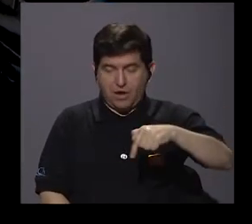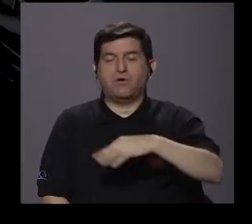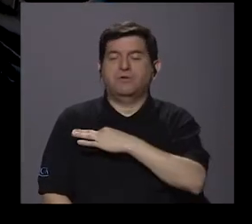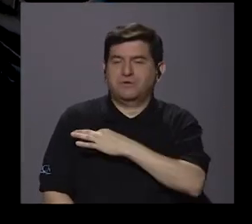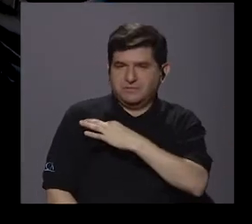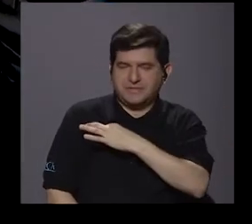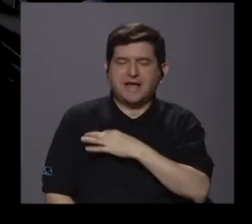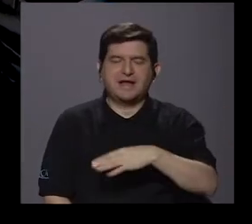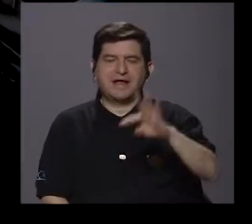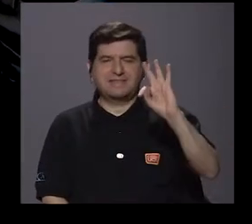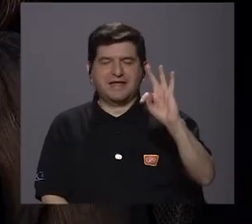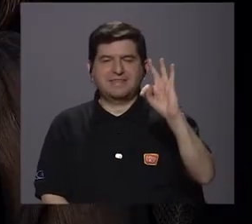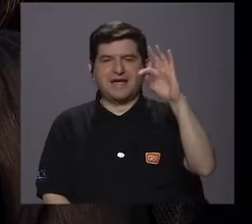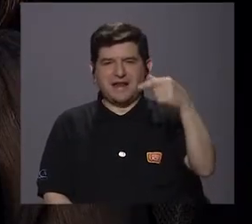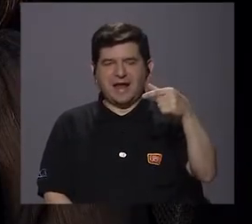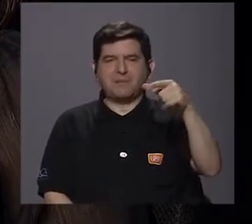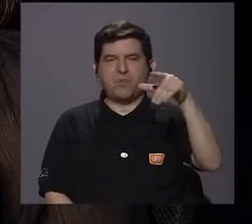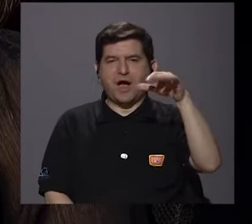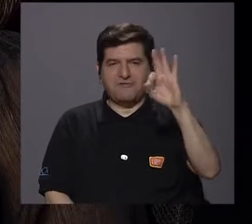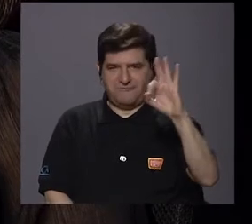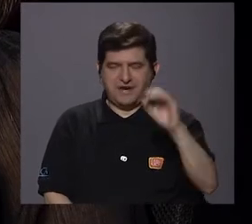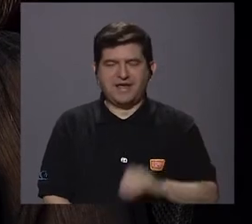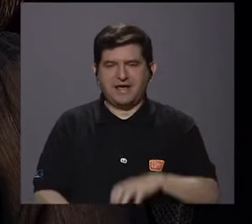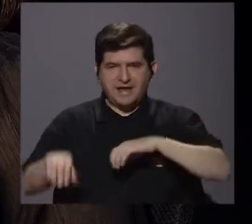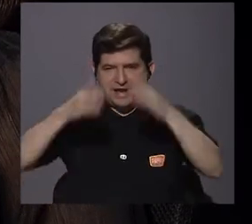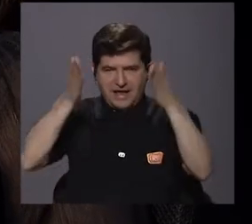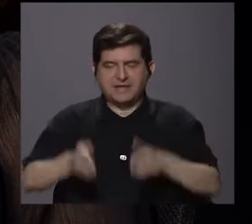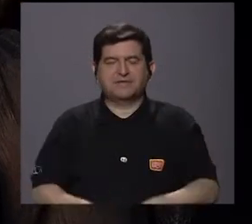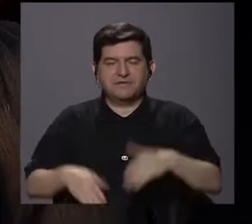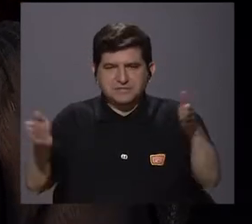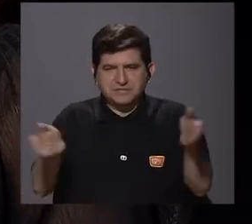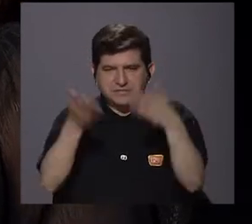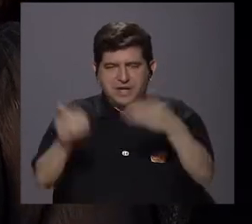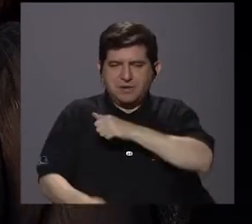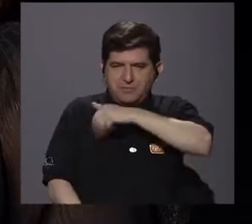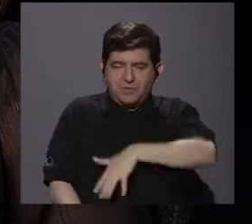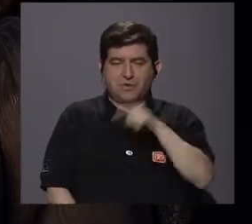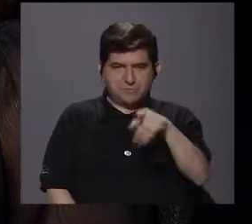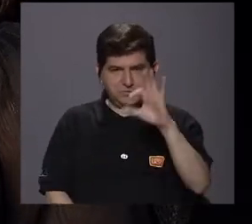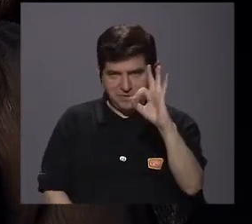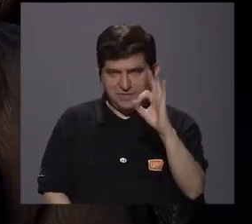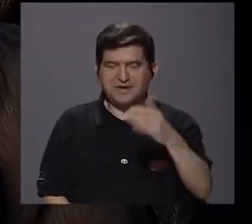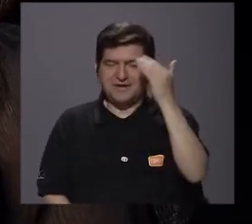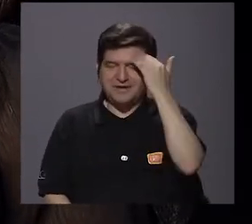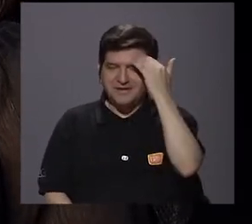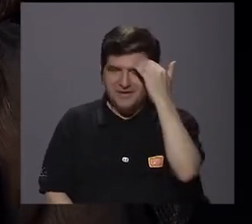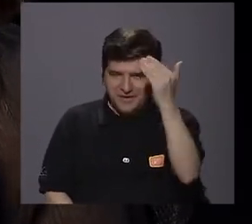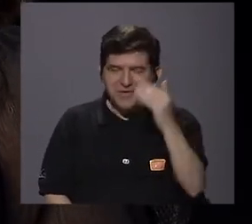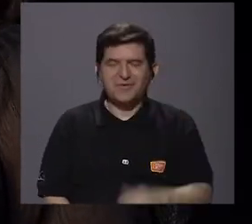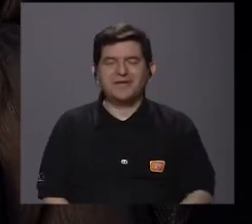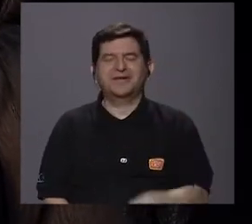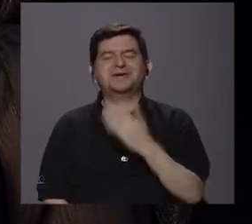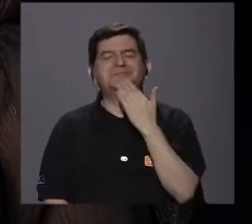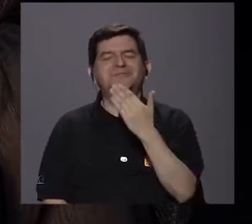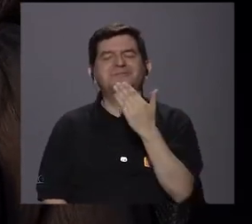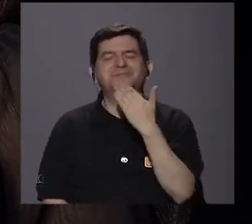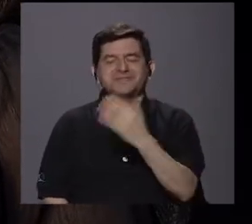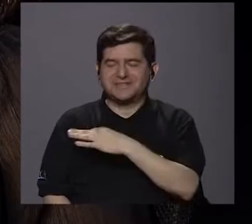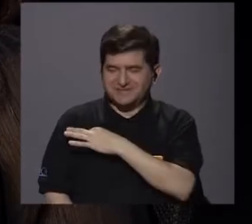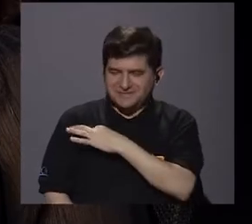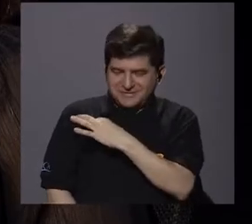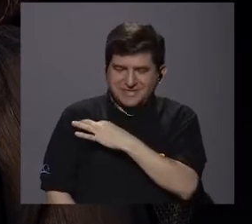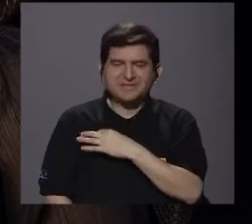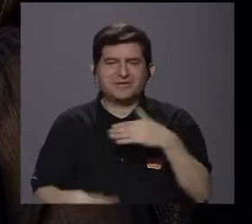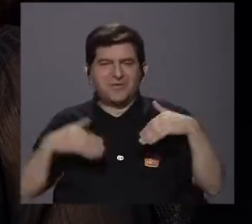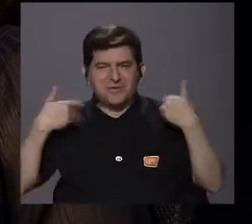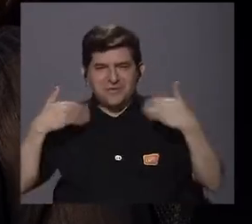gusto de invitar a doña Tatiana Gamboa Frer, activista pro-Palestina. ¿Qué tal, doña Tatiana? Hola, ¿qué tal? Muchísimas gracias por la invitación,